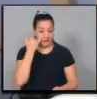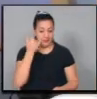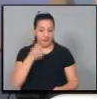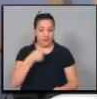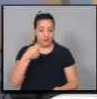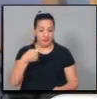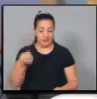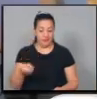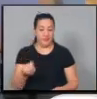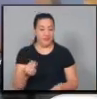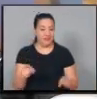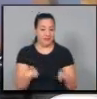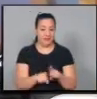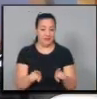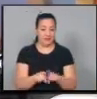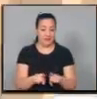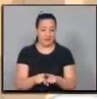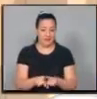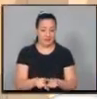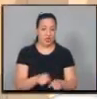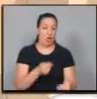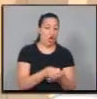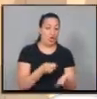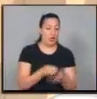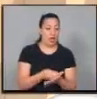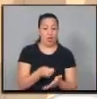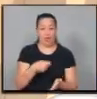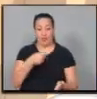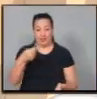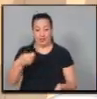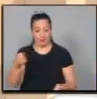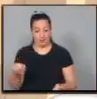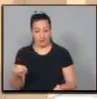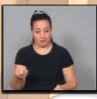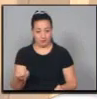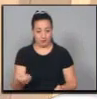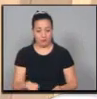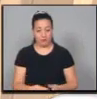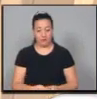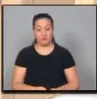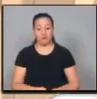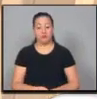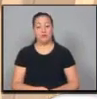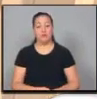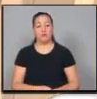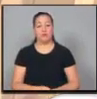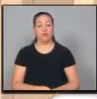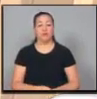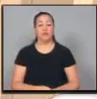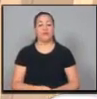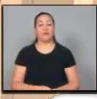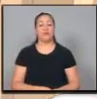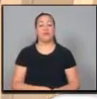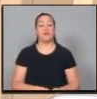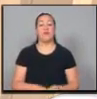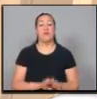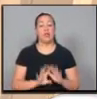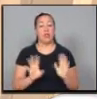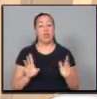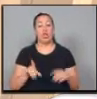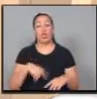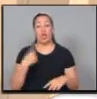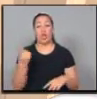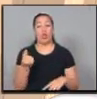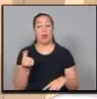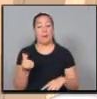precio es el mismo financiado que al contado. Al contado llaman también a una sola cuota en tarjeta de débito o de crédito. El resto de los precios